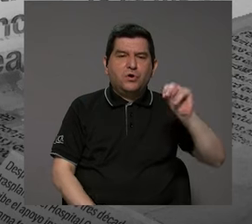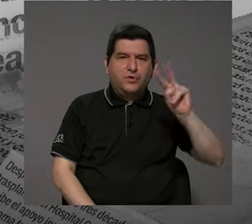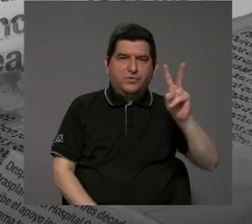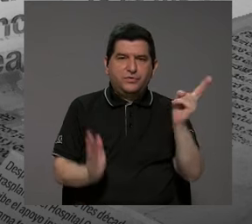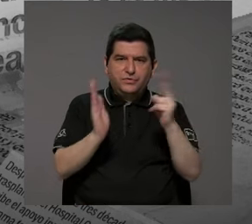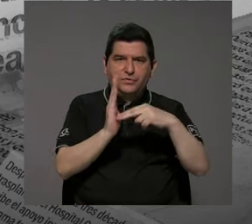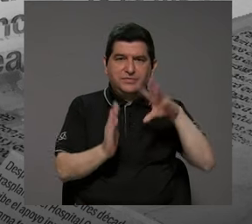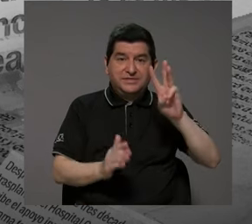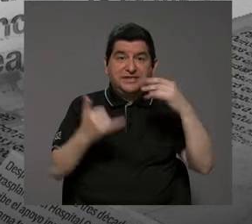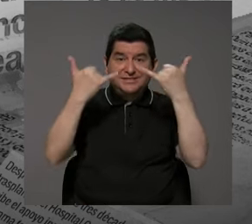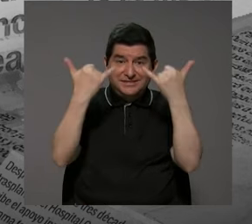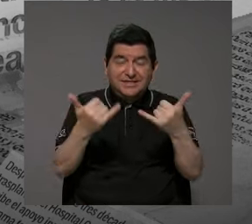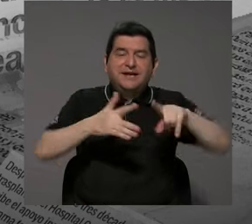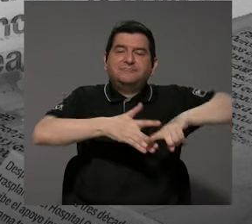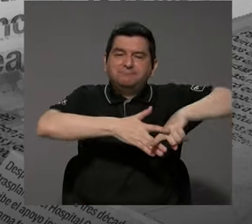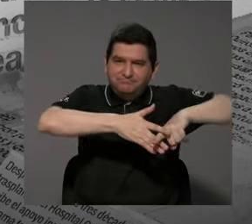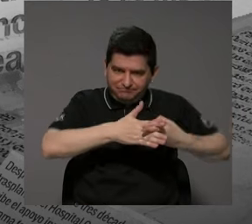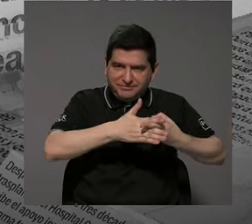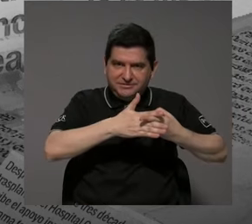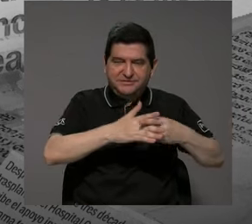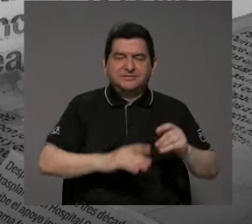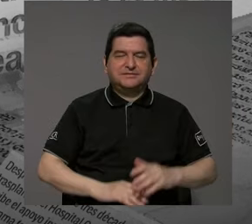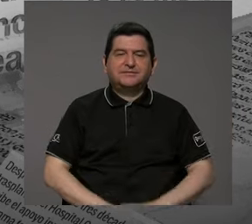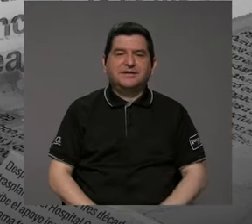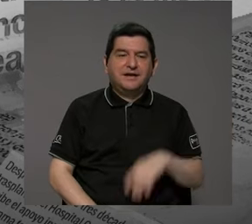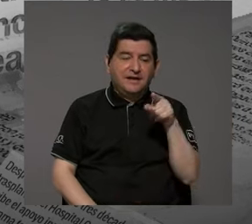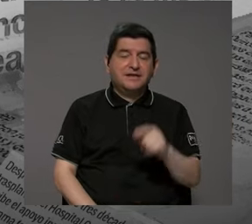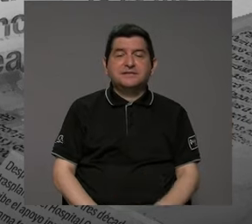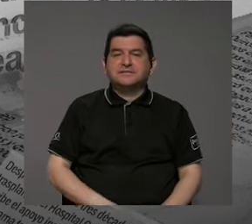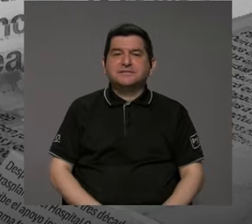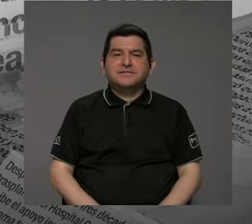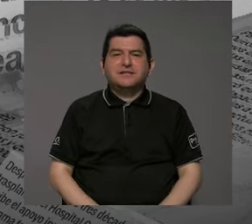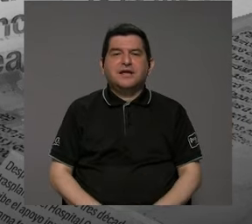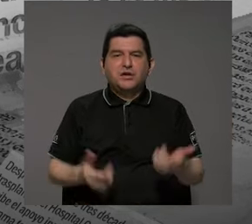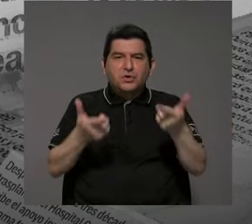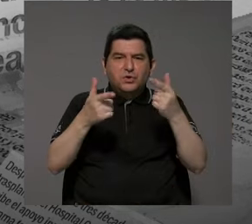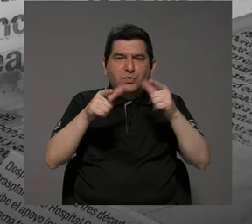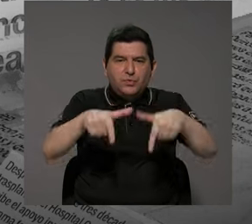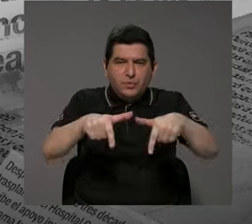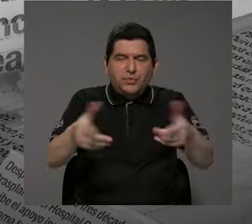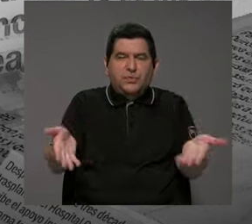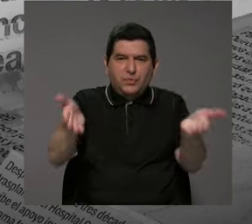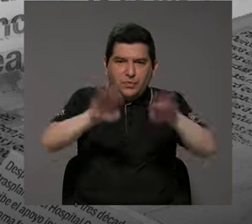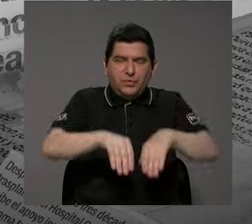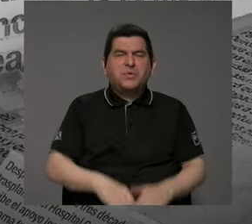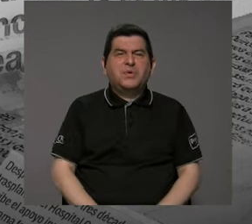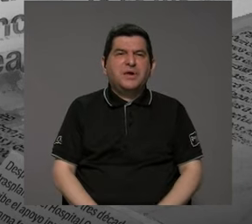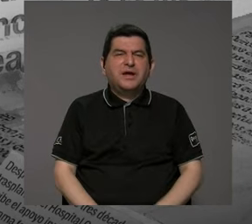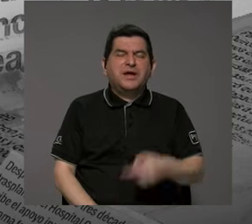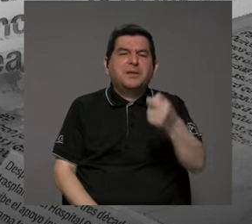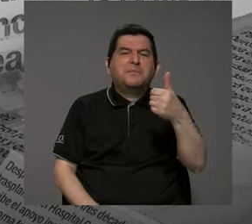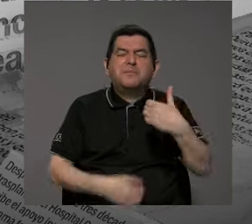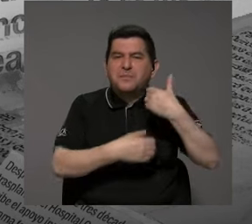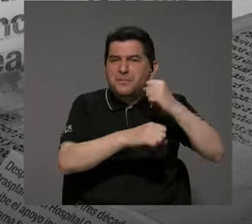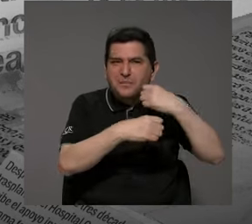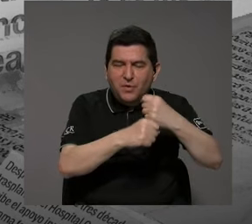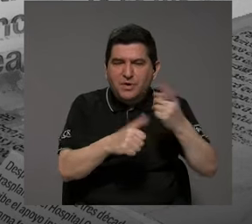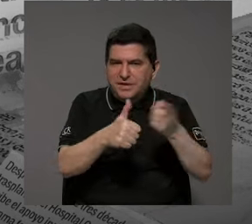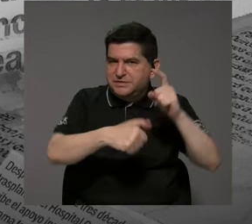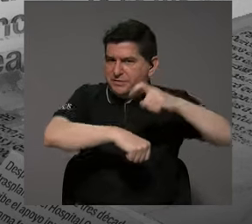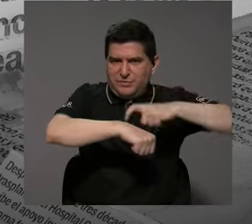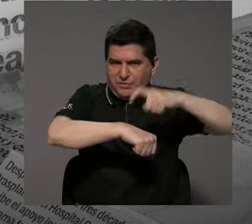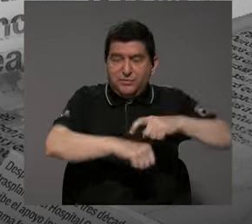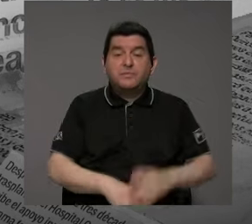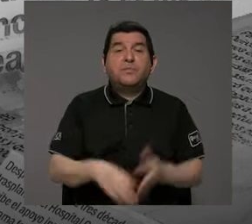ya el banderazo de inicio a este rello sanitario que inicialmente iba a ser para unas cuantas municipalidades Y esto es muy